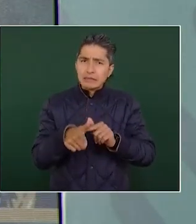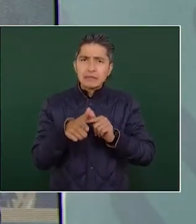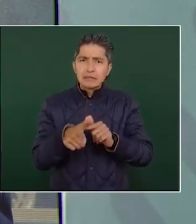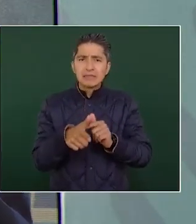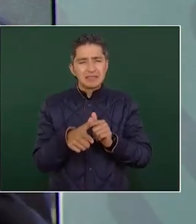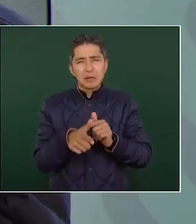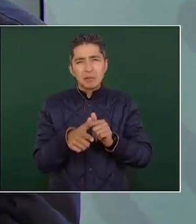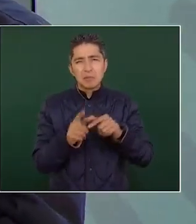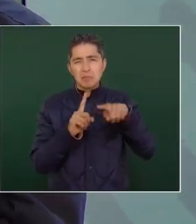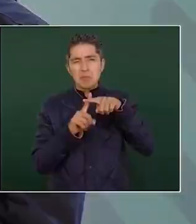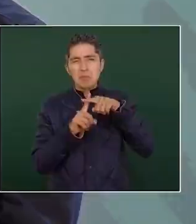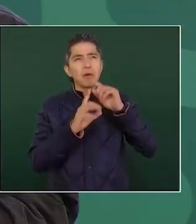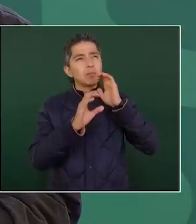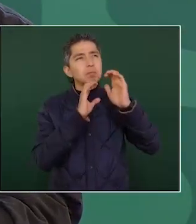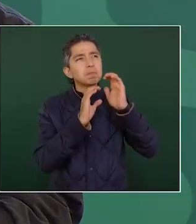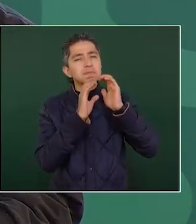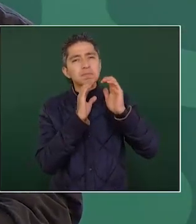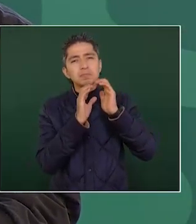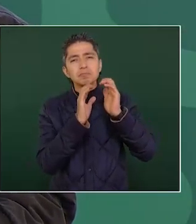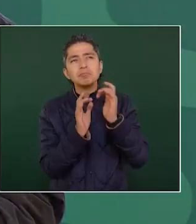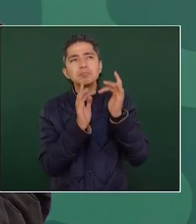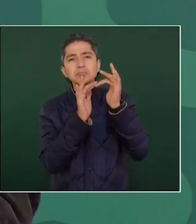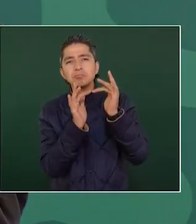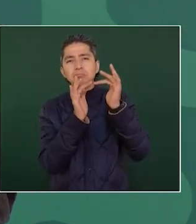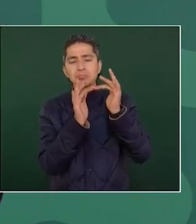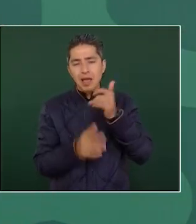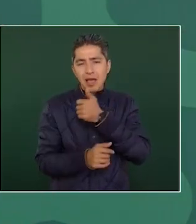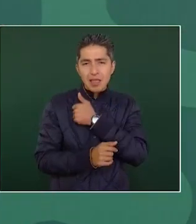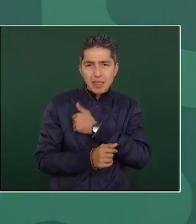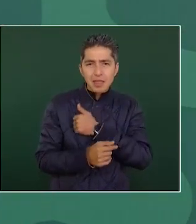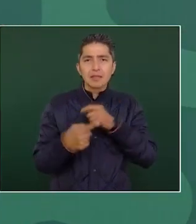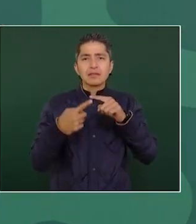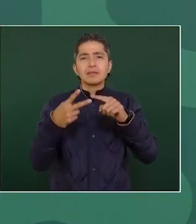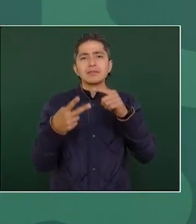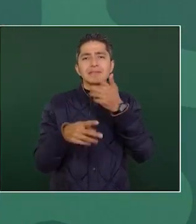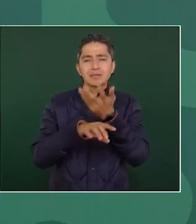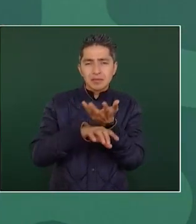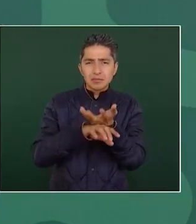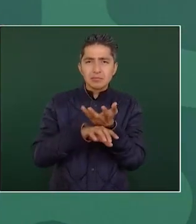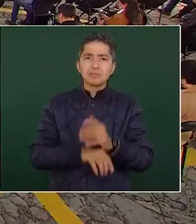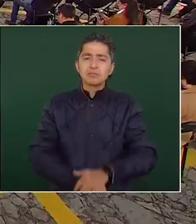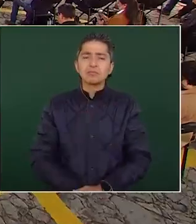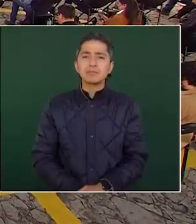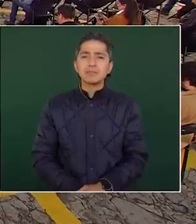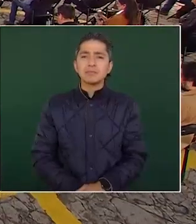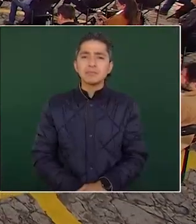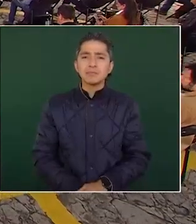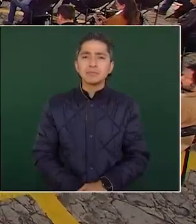buenas relaciones con Canadá y con Estados Unidos.